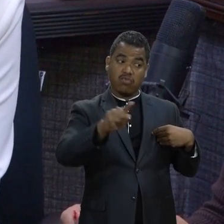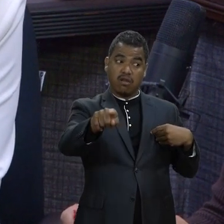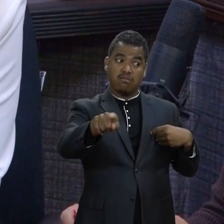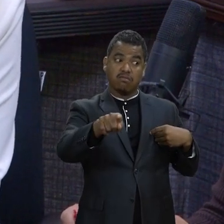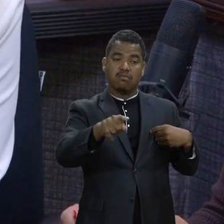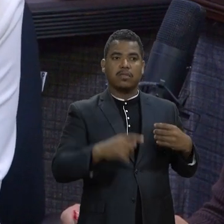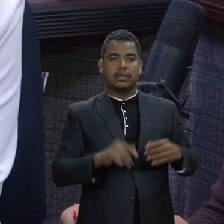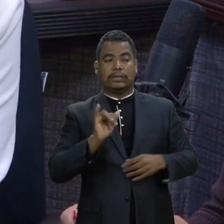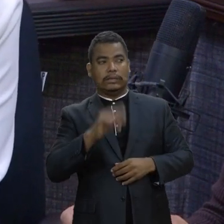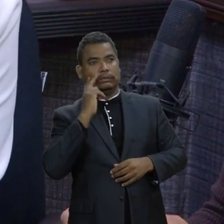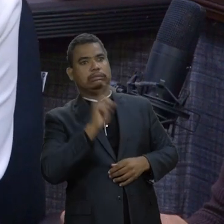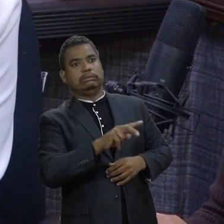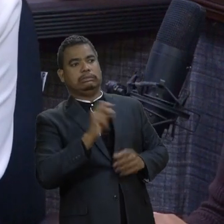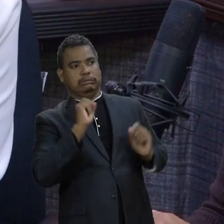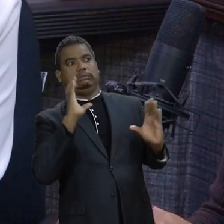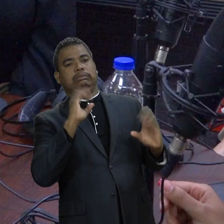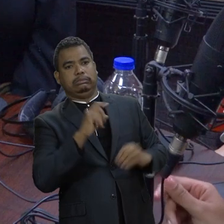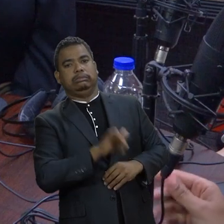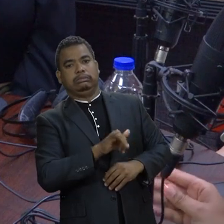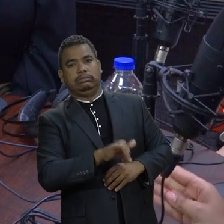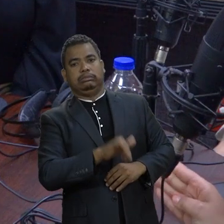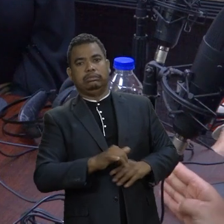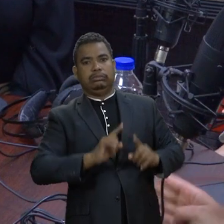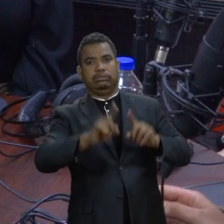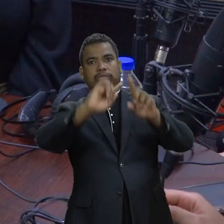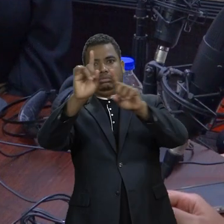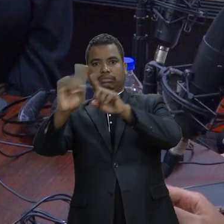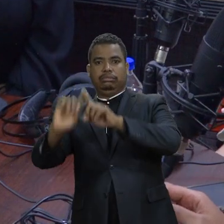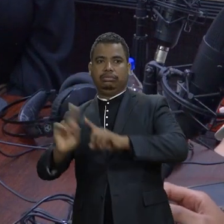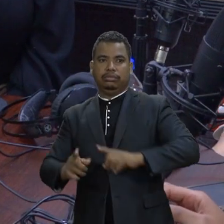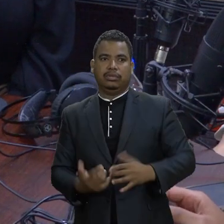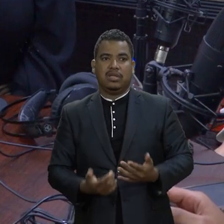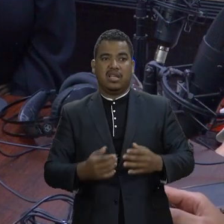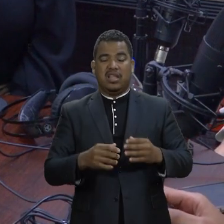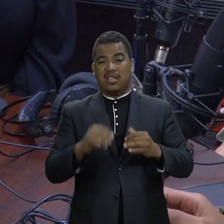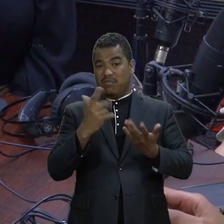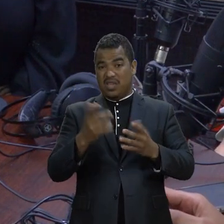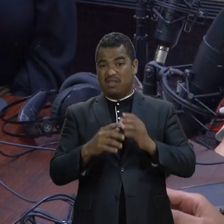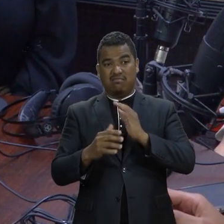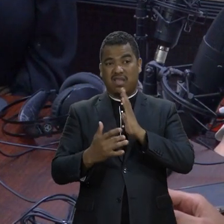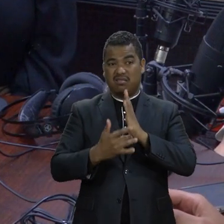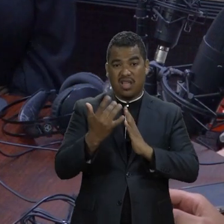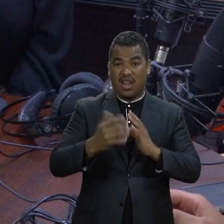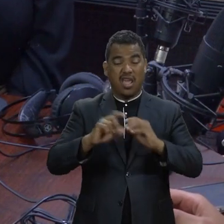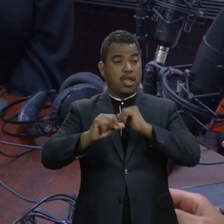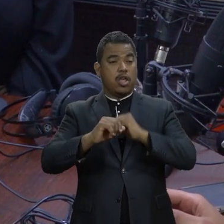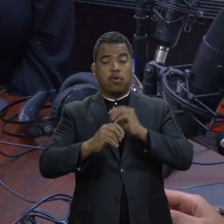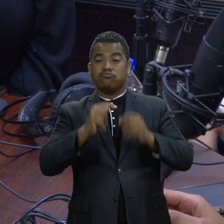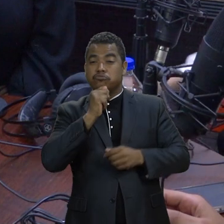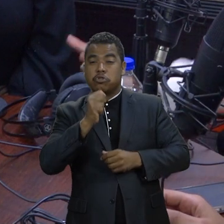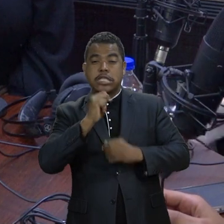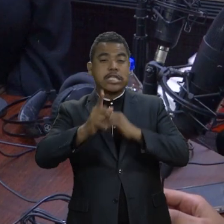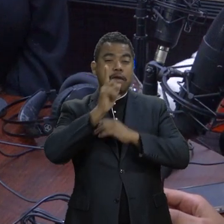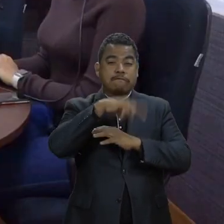ya entiende como serias. Okay, muy bien. Así es, bueno, con esta noticia o con esta pregunta, pues cerramos el primer bloque